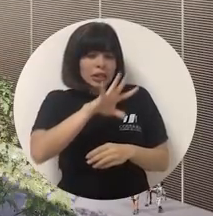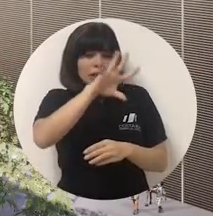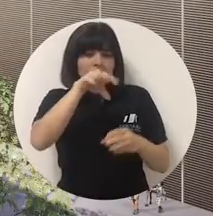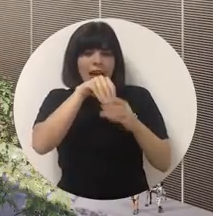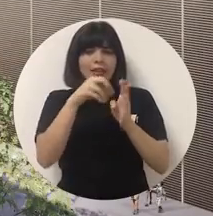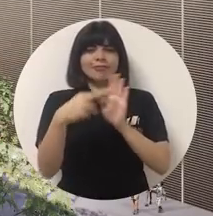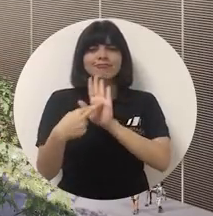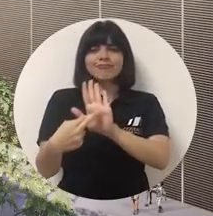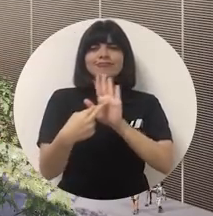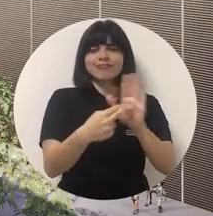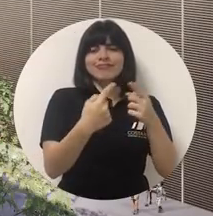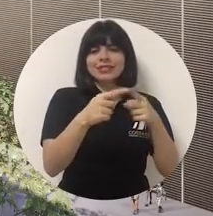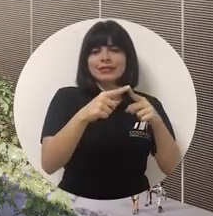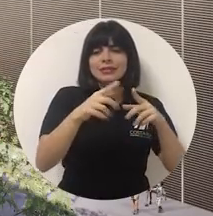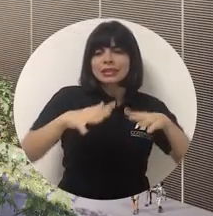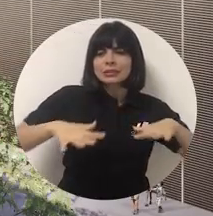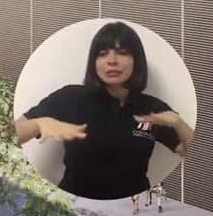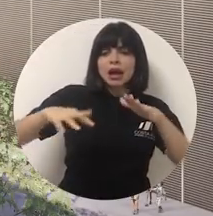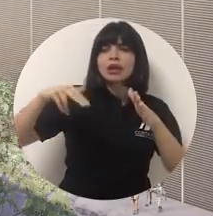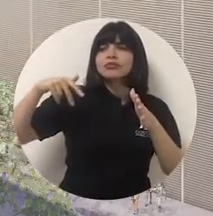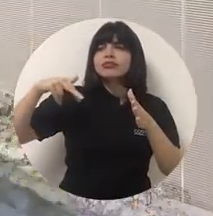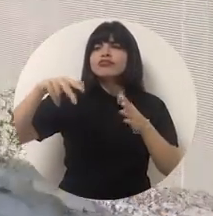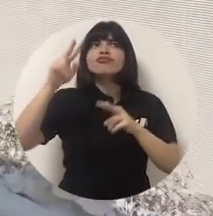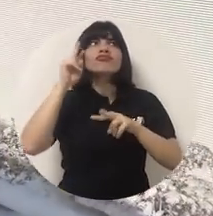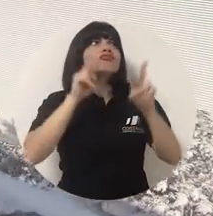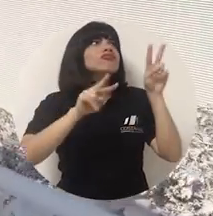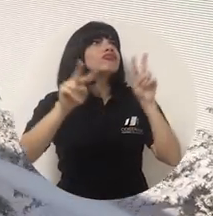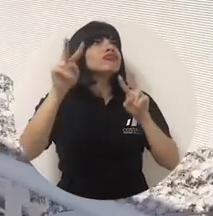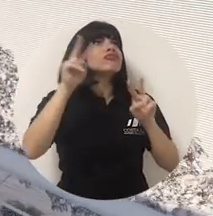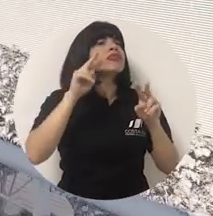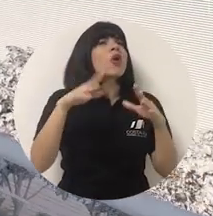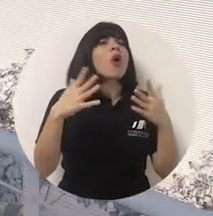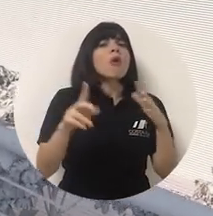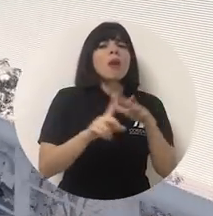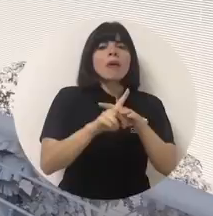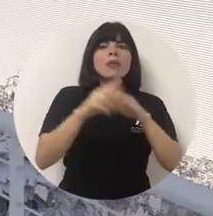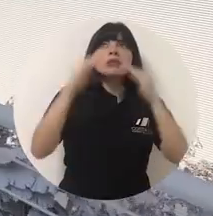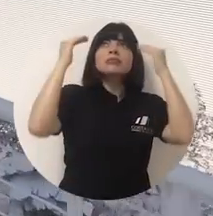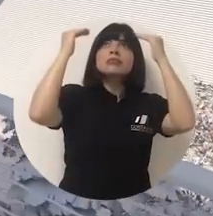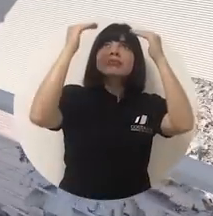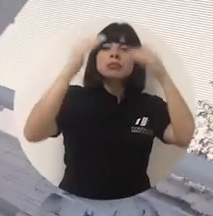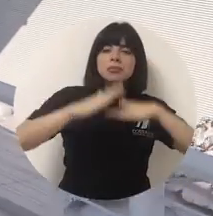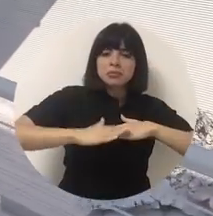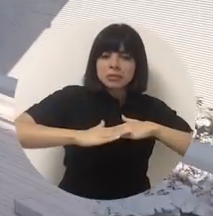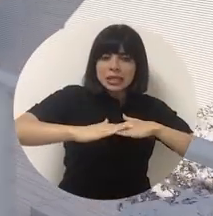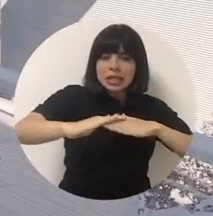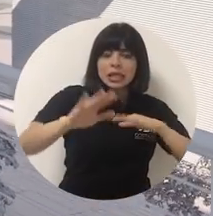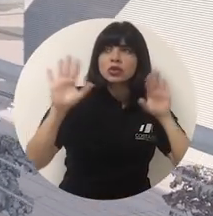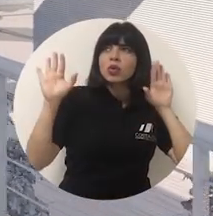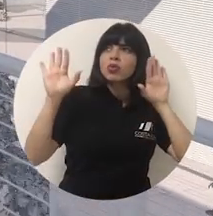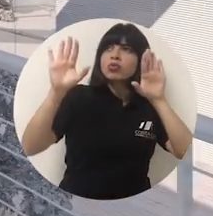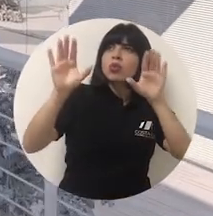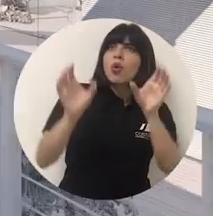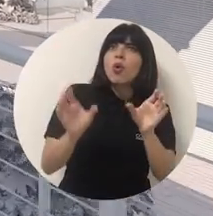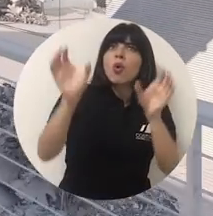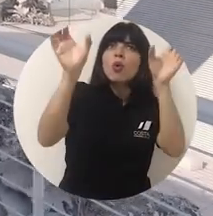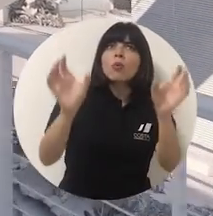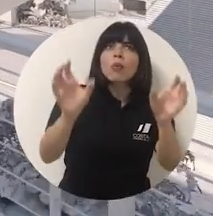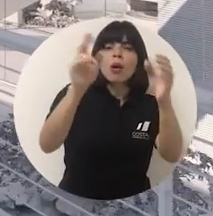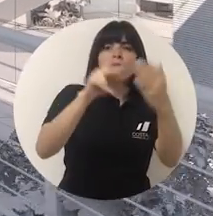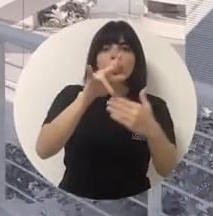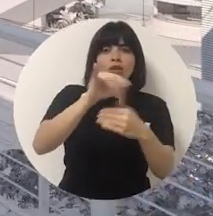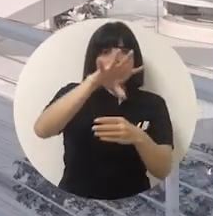se representan en los espacios y recorridos, y se materializan a través de los pisos y cielos, cubiertas y columnas que componen el